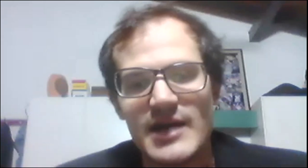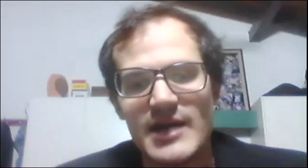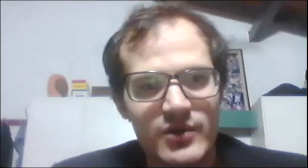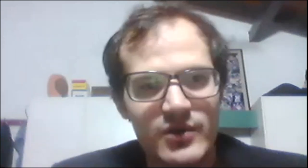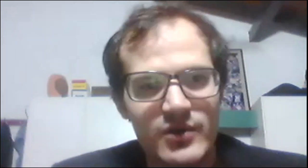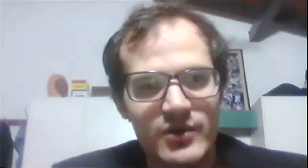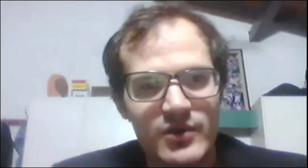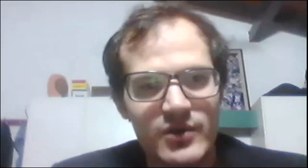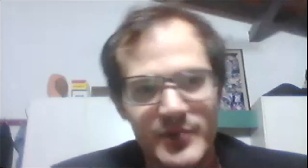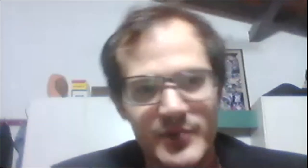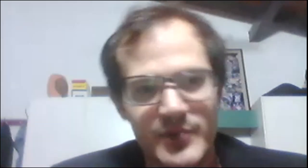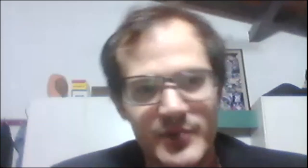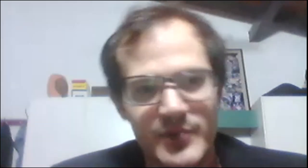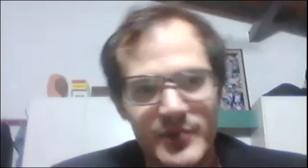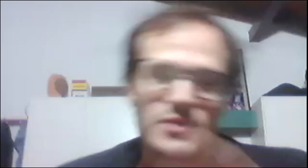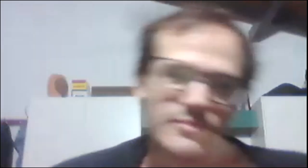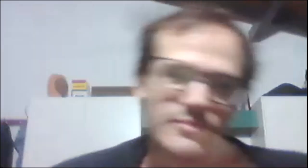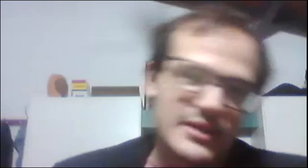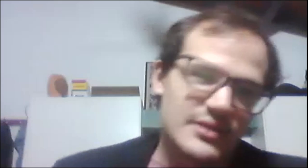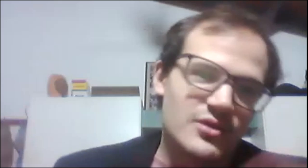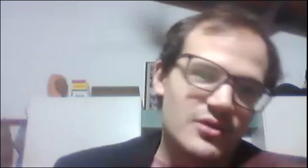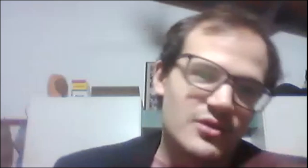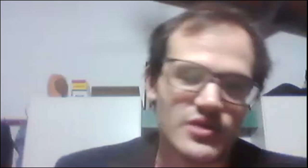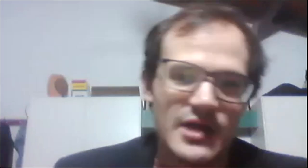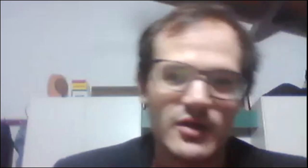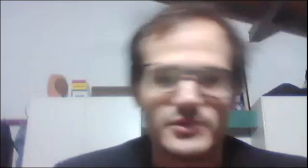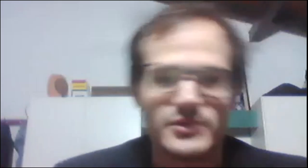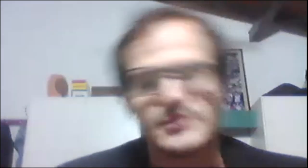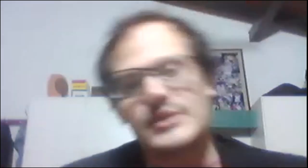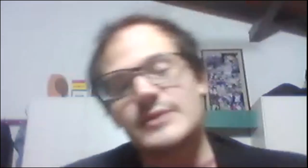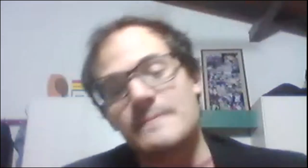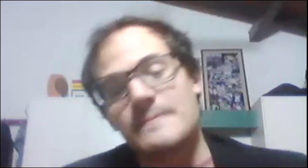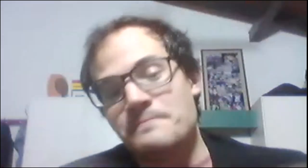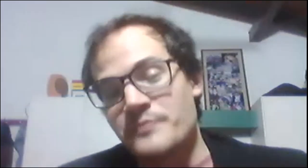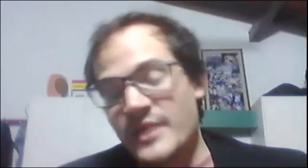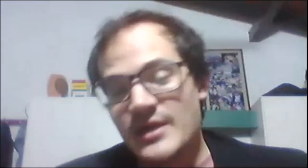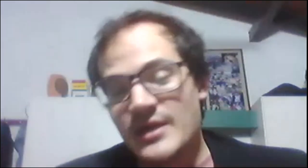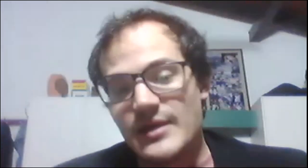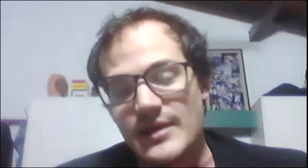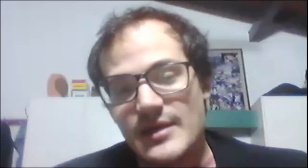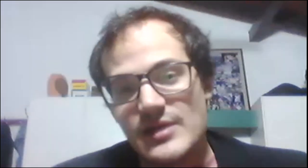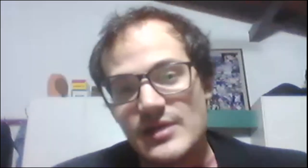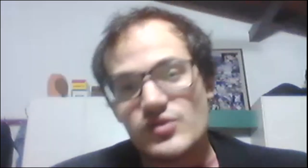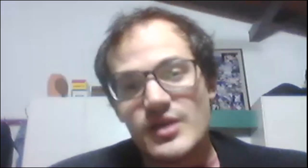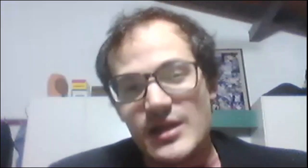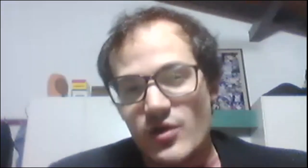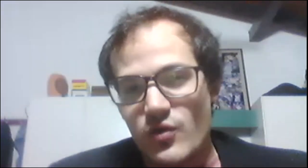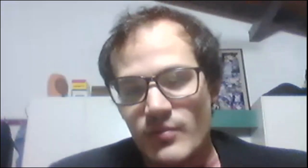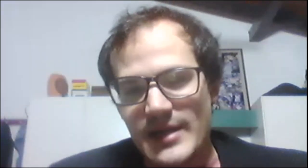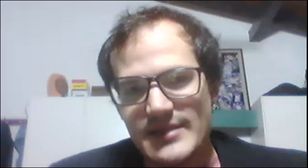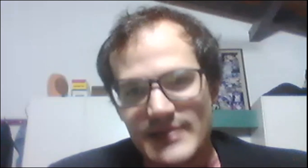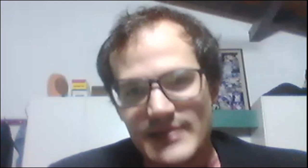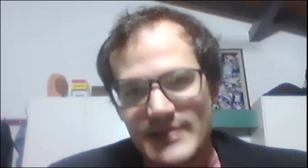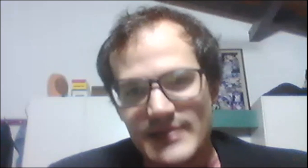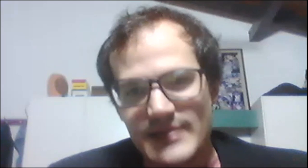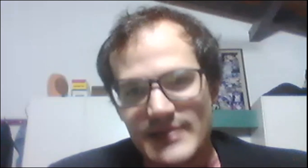los soldados y después vemos las armas. Y así hubo un tire de afloje, mándenos las armas, no, mándenos los soldados. Y eso